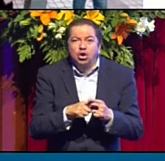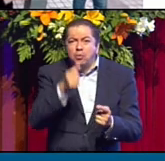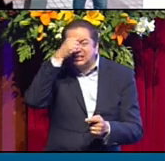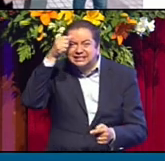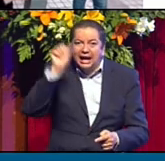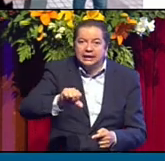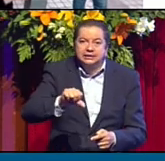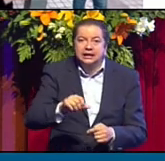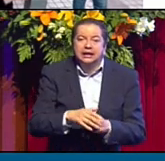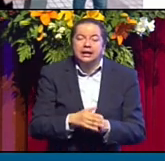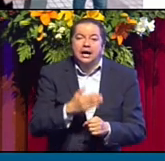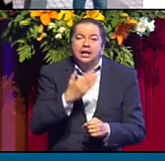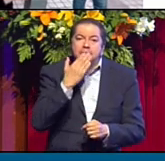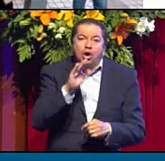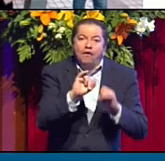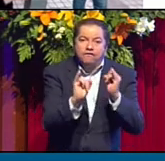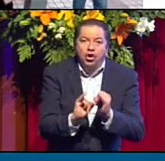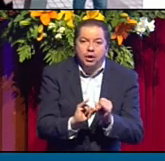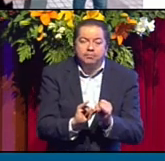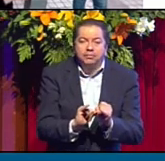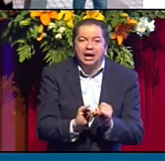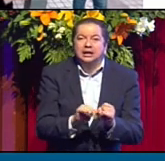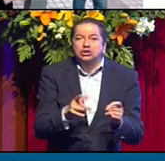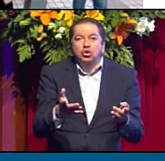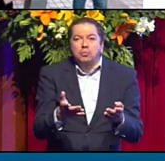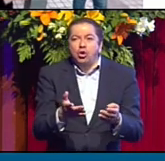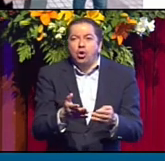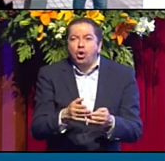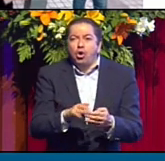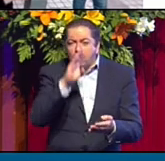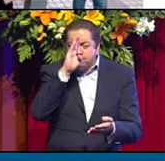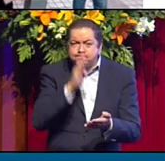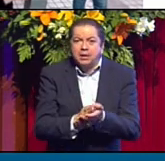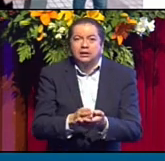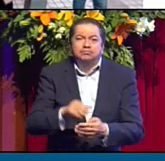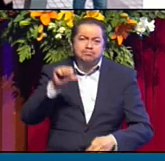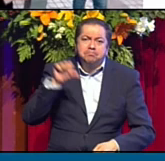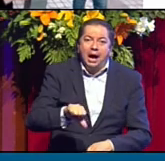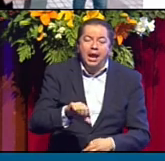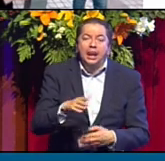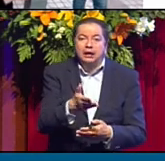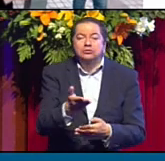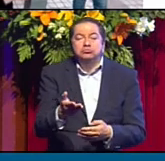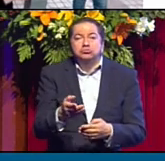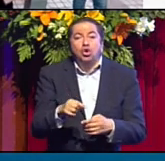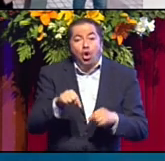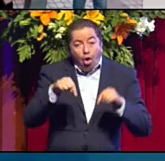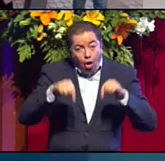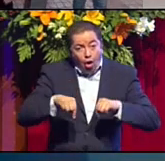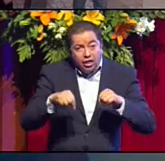castiga de mejor forma aquellas conductas impropias, todavía,